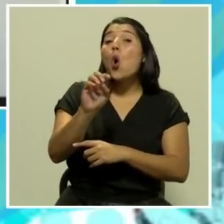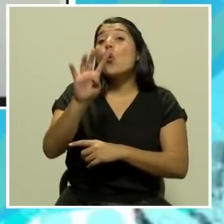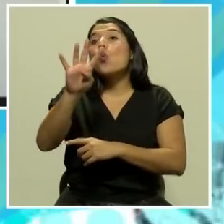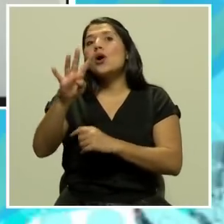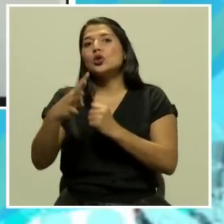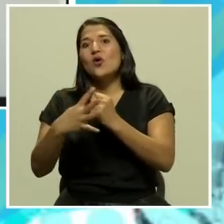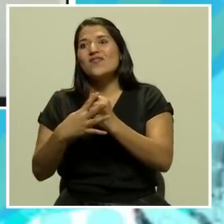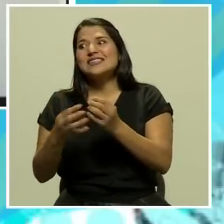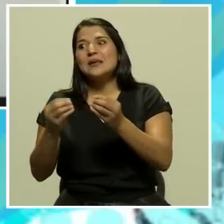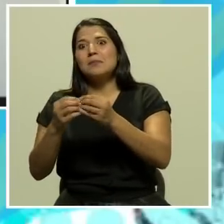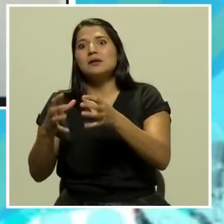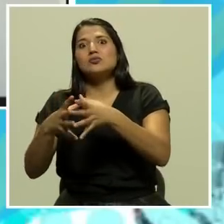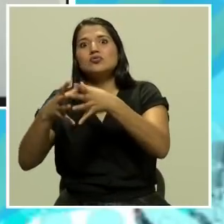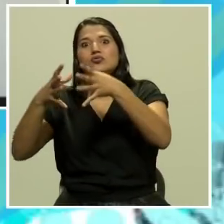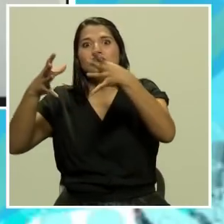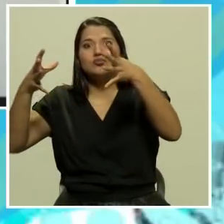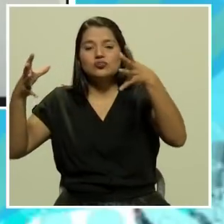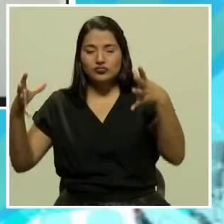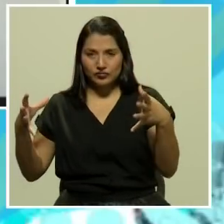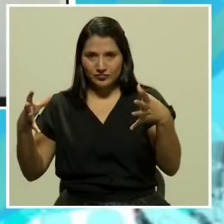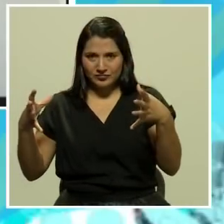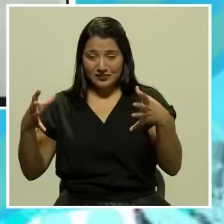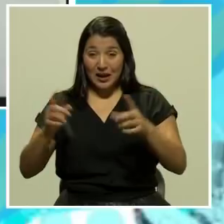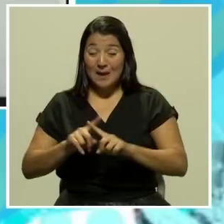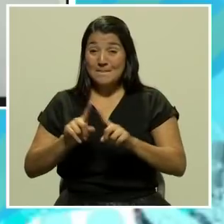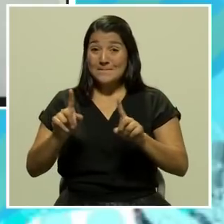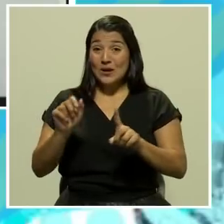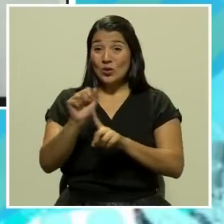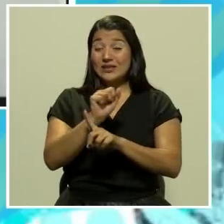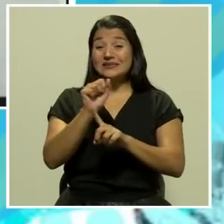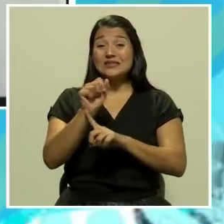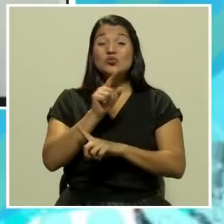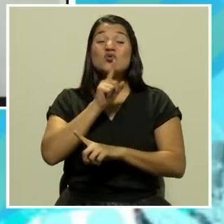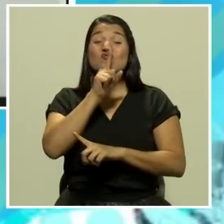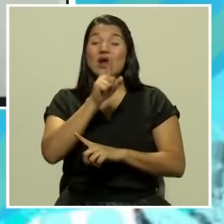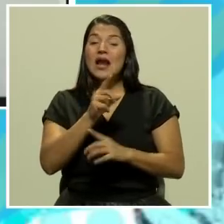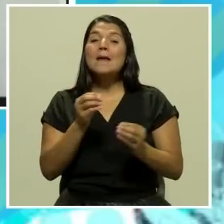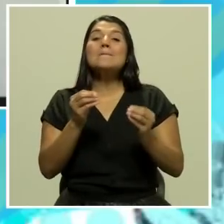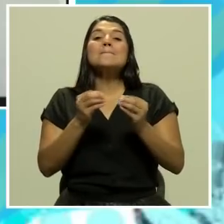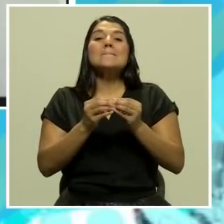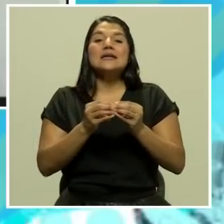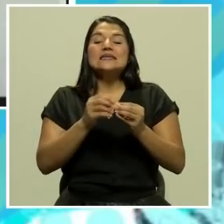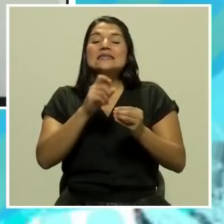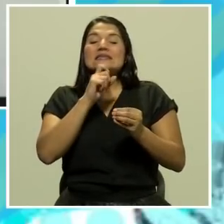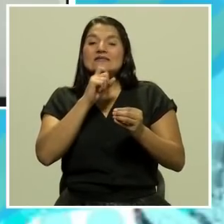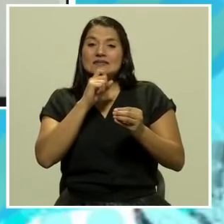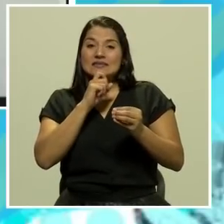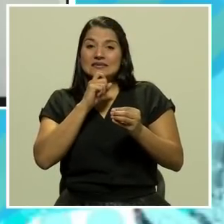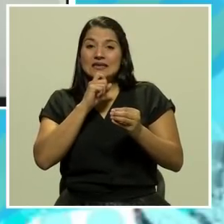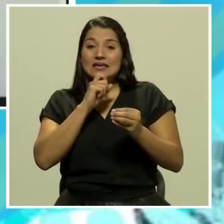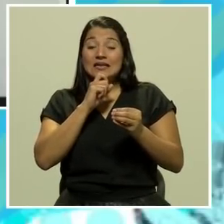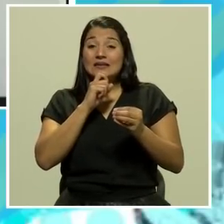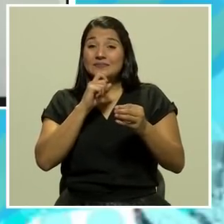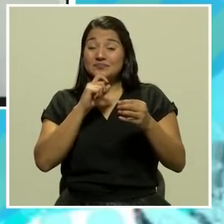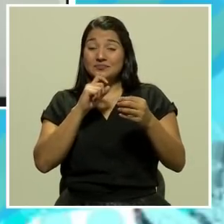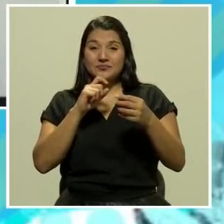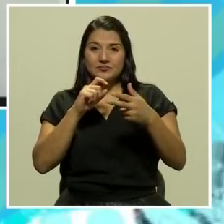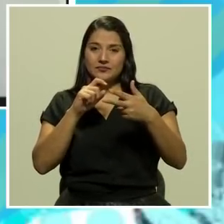centímetro, te presenta 5 centímetros. Pero la realidad, que siempre es más fuerte que la imaginación, se